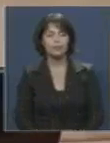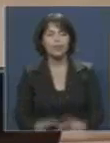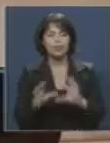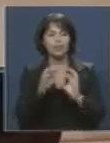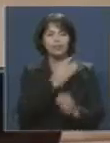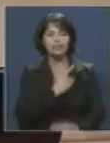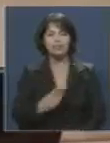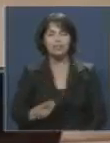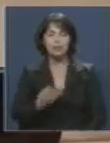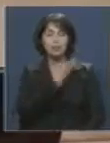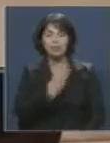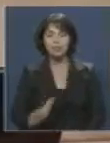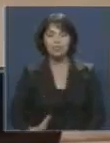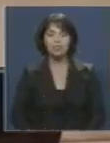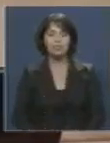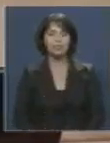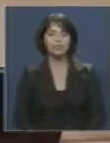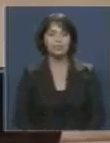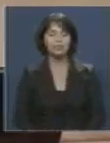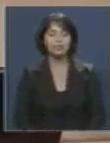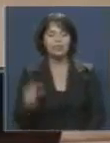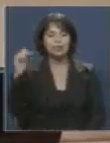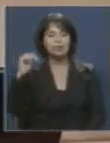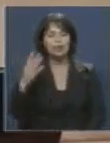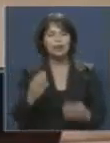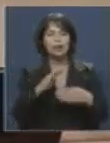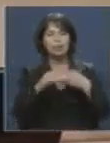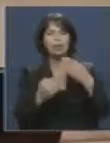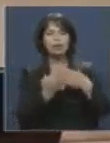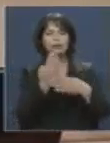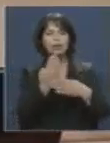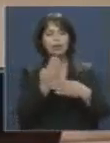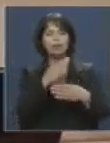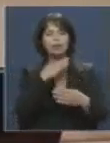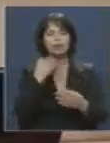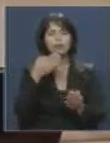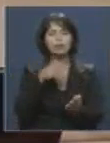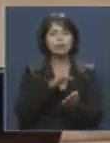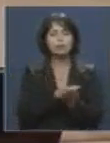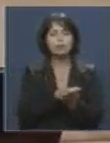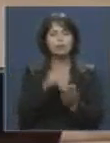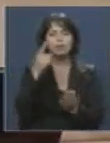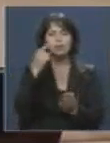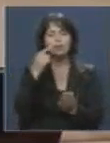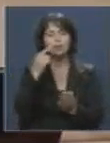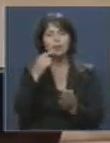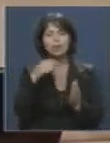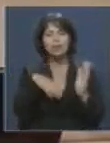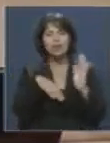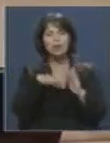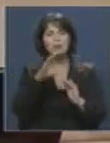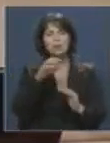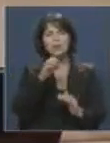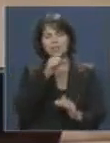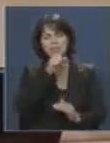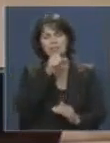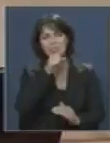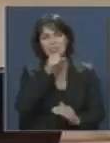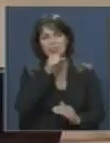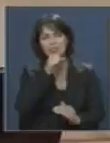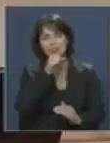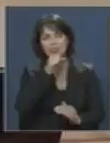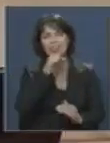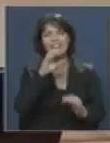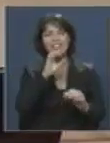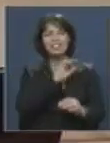Gracias, señor presidente. Hoy en la madrugada falleció el hombre de mayor edad registrada en Chile y se ha